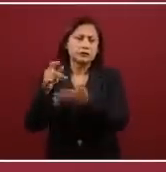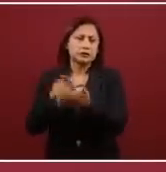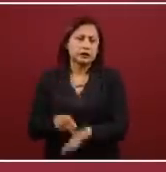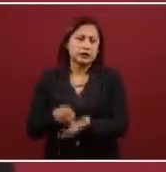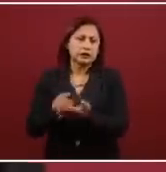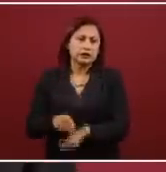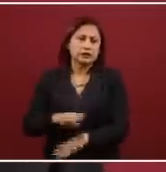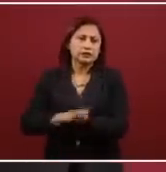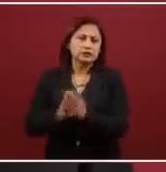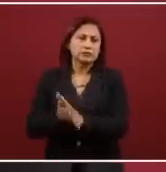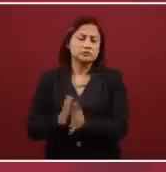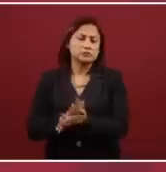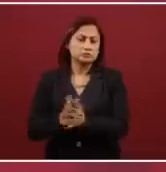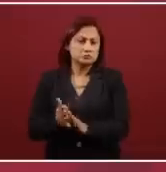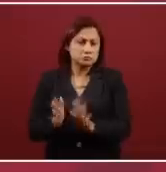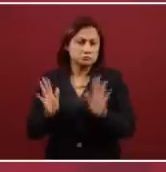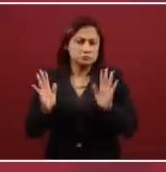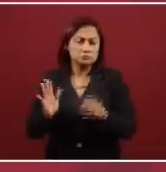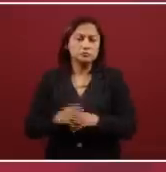Y ahora el salario mínimo